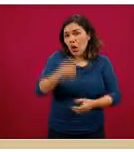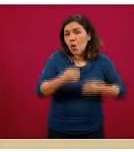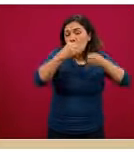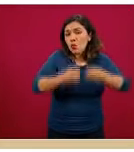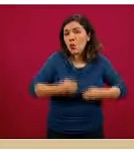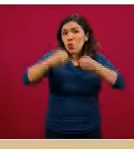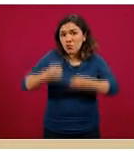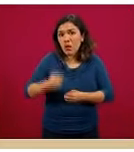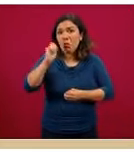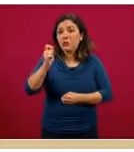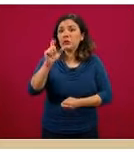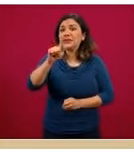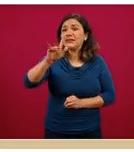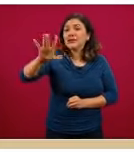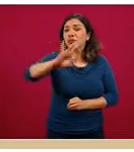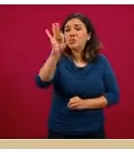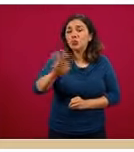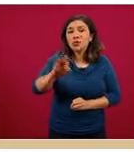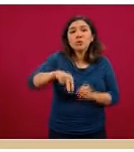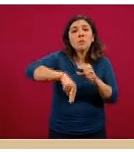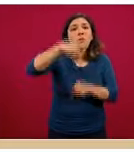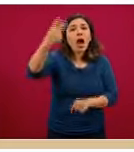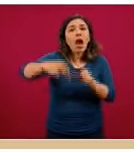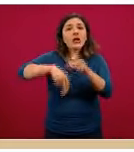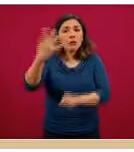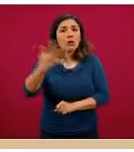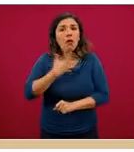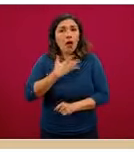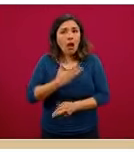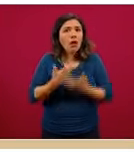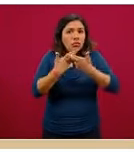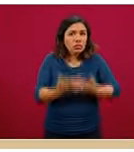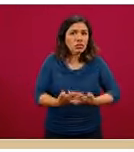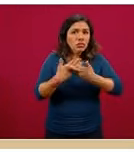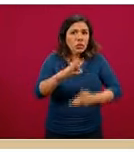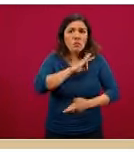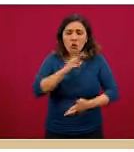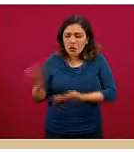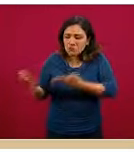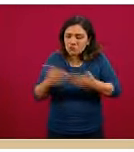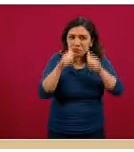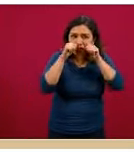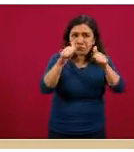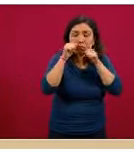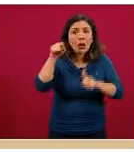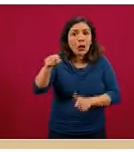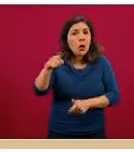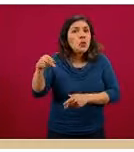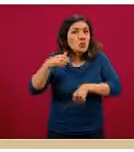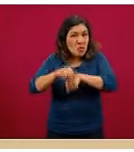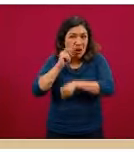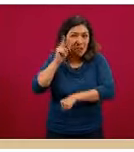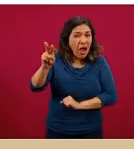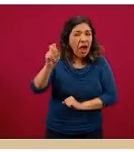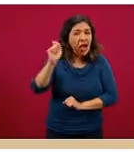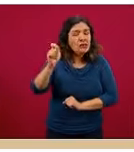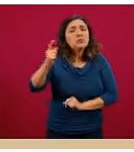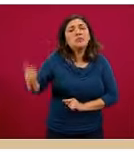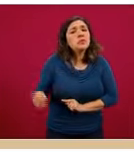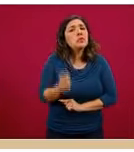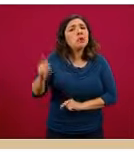ocupación, es decir, 75% a nivel nacional están desocupadas y es un número que se ha mantenido también en los